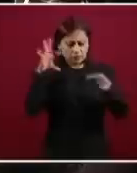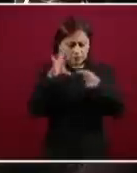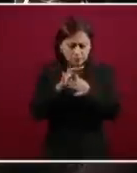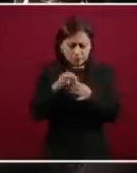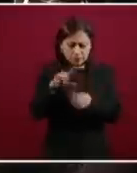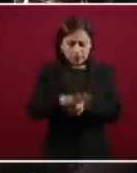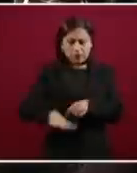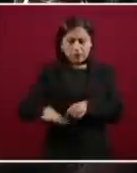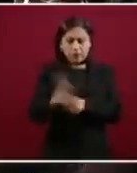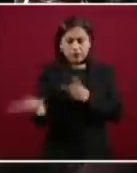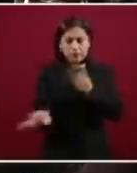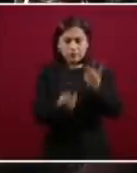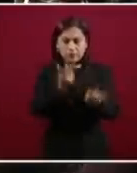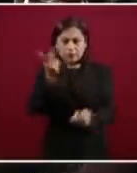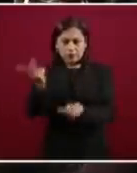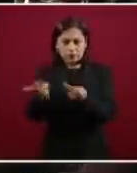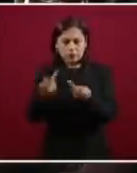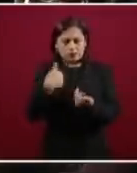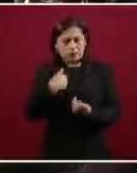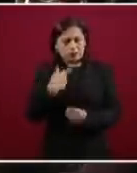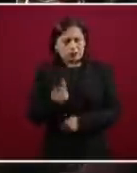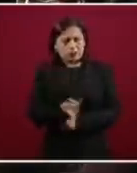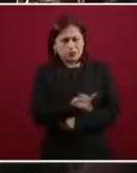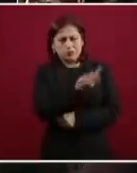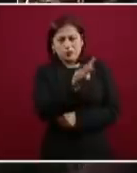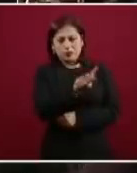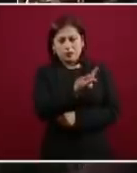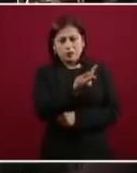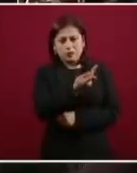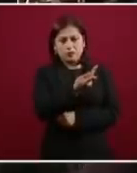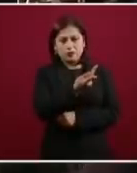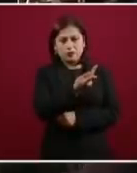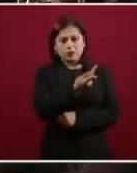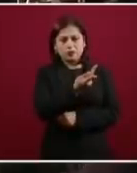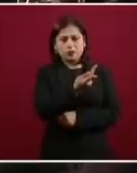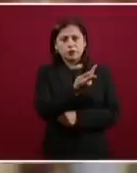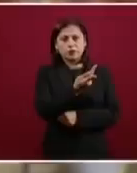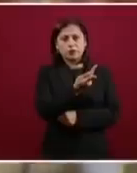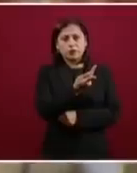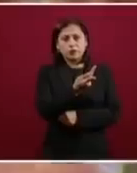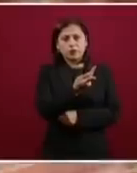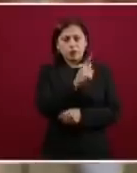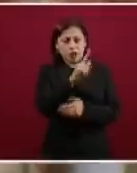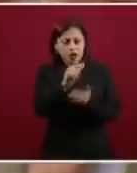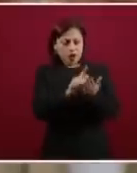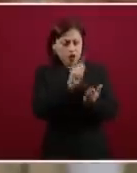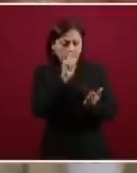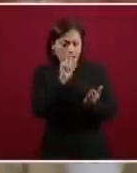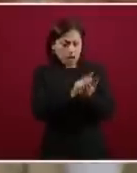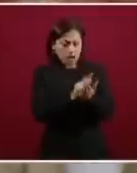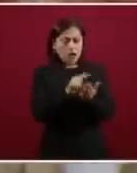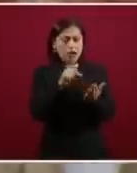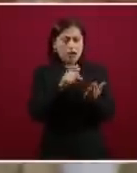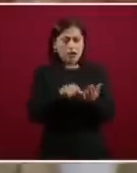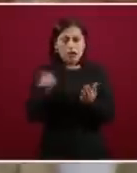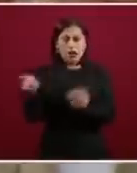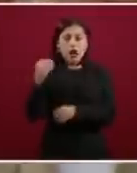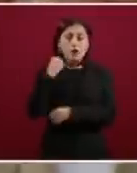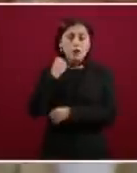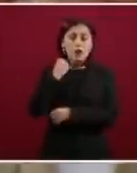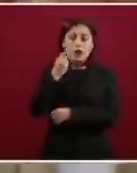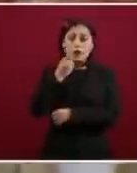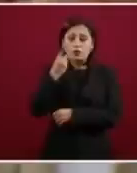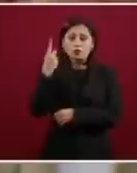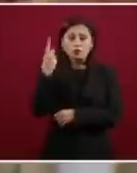consulta. Entonces, ahí preguntarle, ¿cuál sería el fundamento legal, lo que llaman los abogados fundamentación